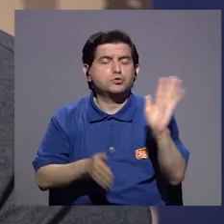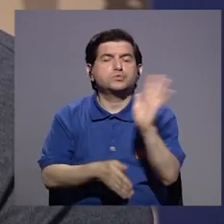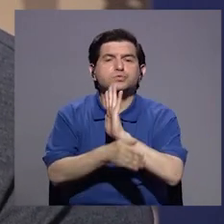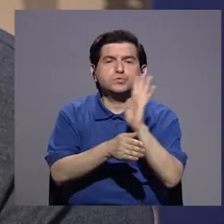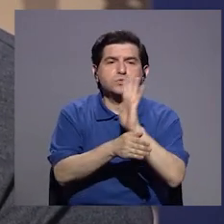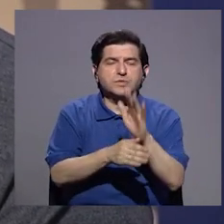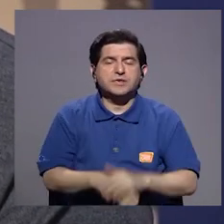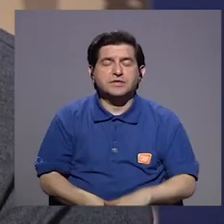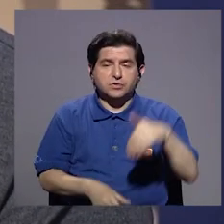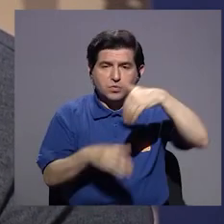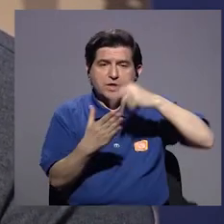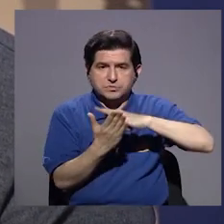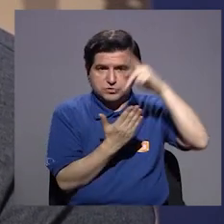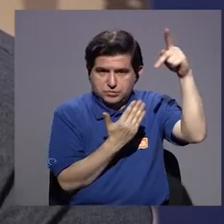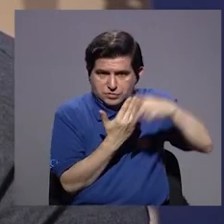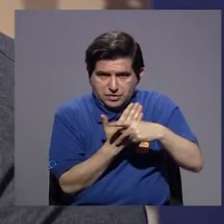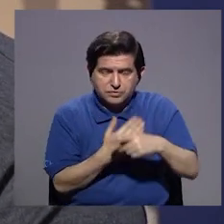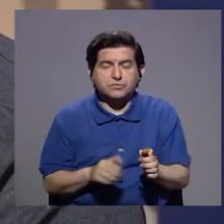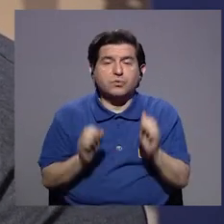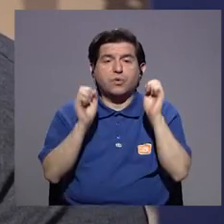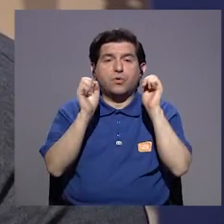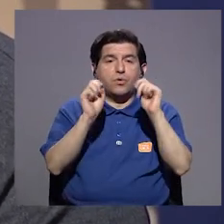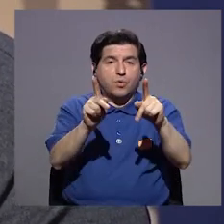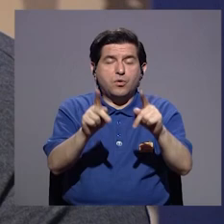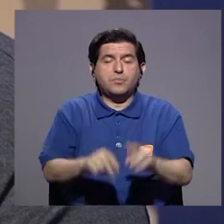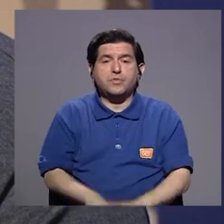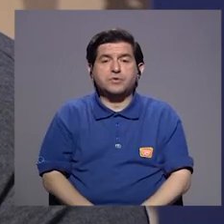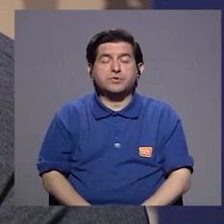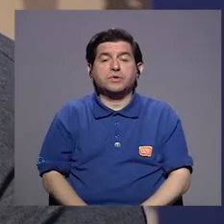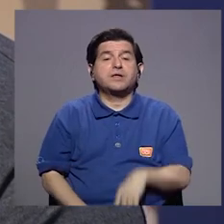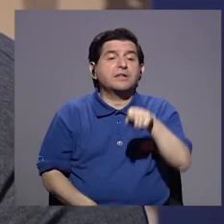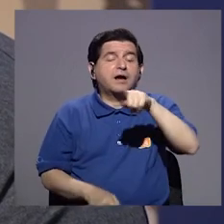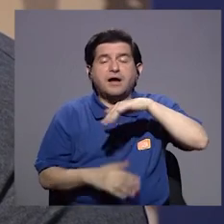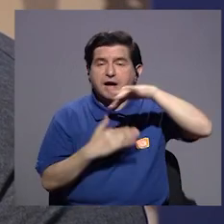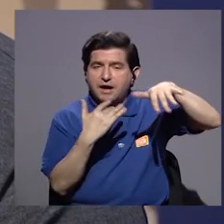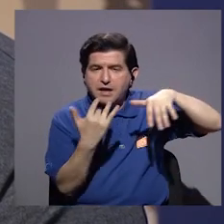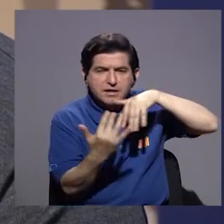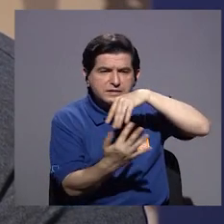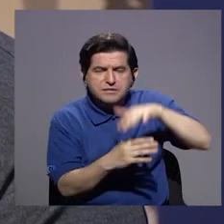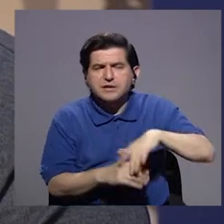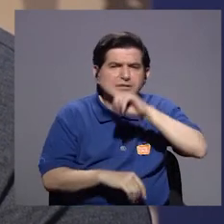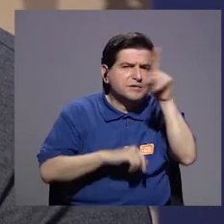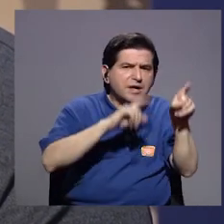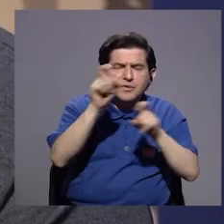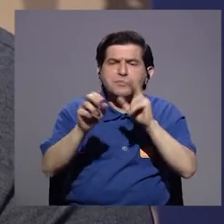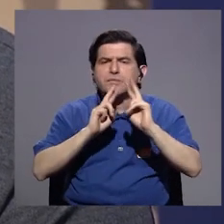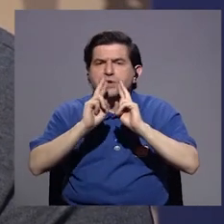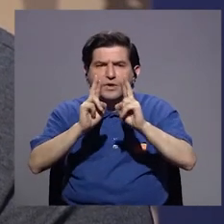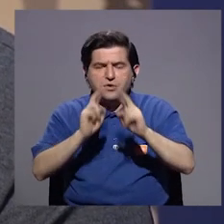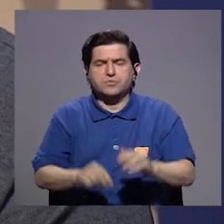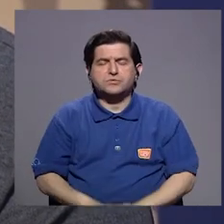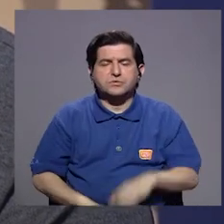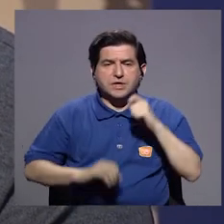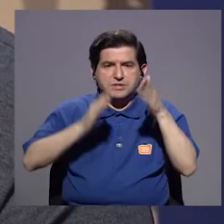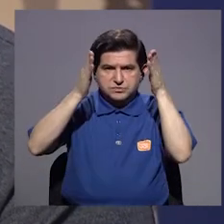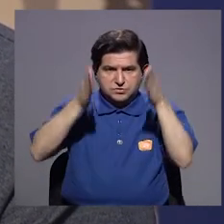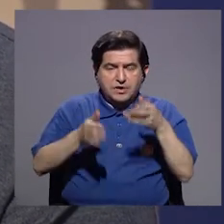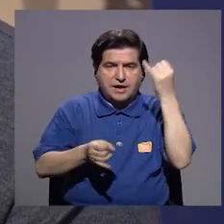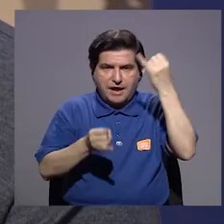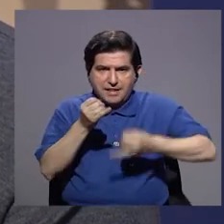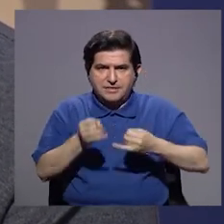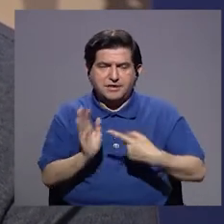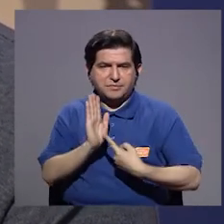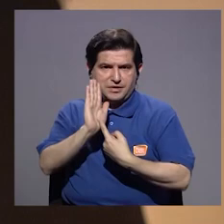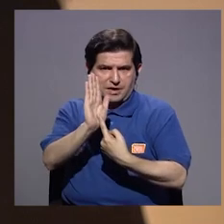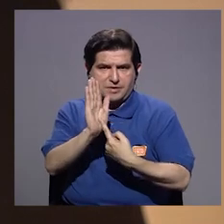a sus películas en programación, que es la oportunidad del público de intercambiar en sesiones de preguntas y respuestas con estos cineastas al